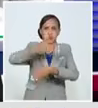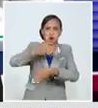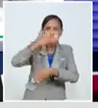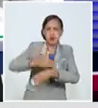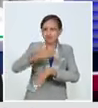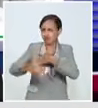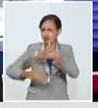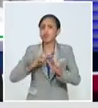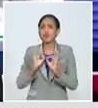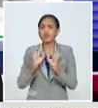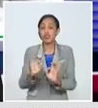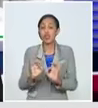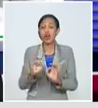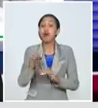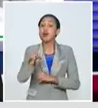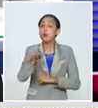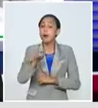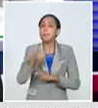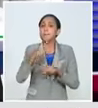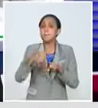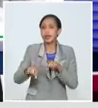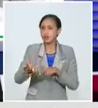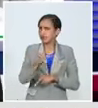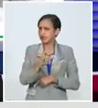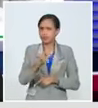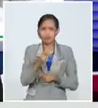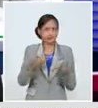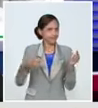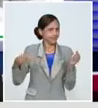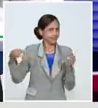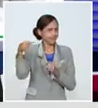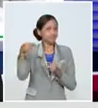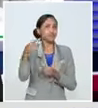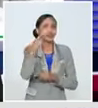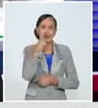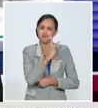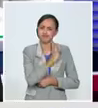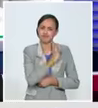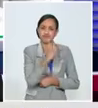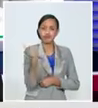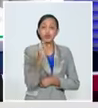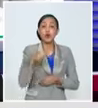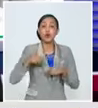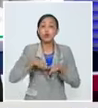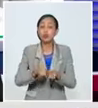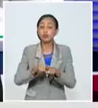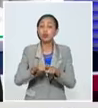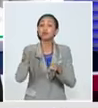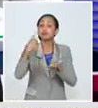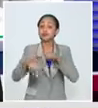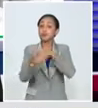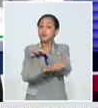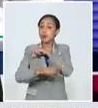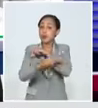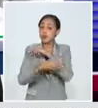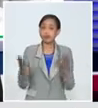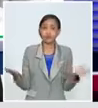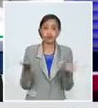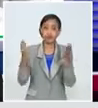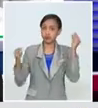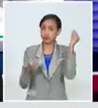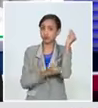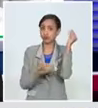tercer mundo, está a la vanguardia, conjuntamente con los grandes países desarrollados y de gran poder y nivel